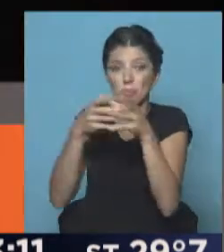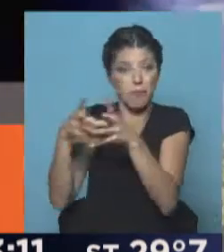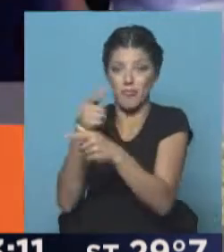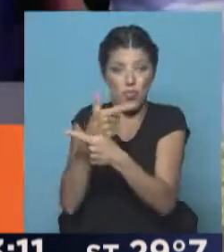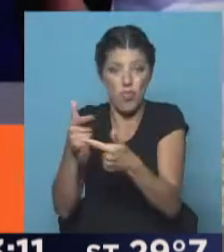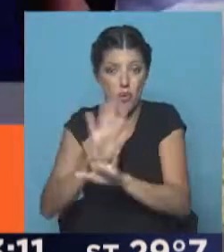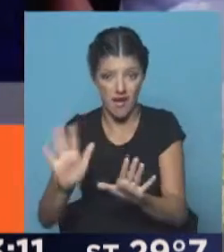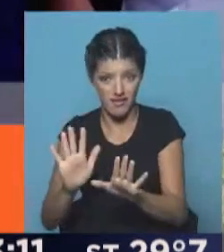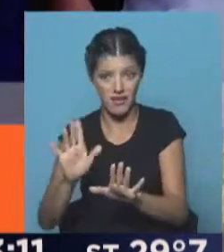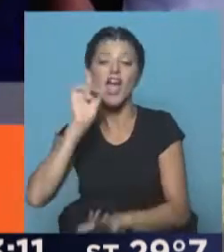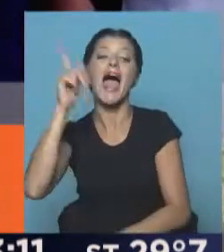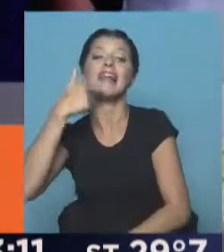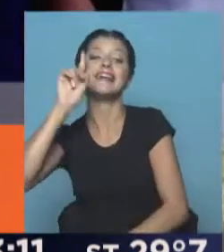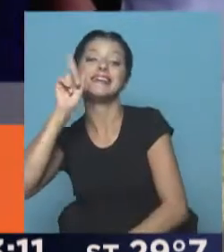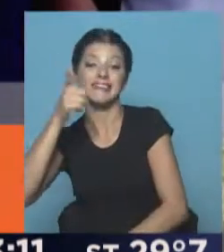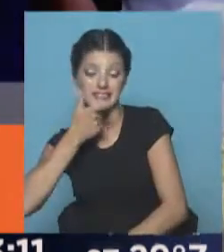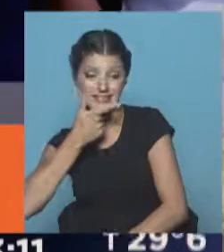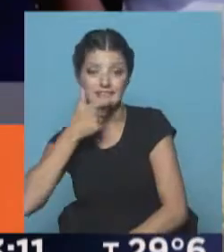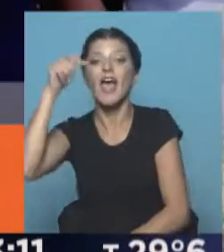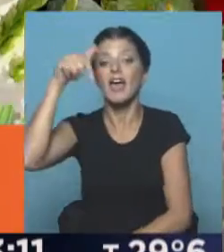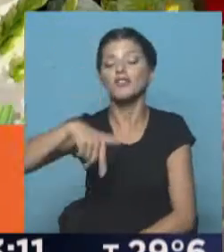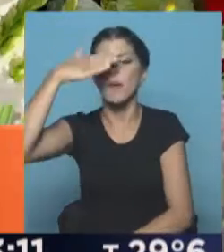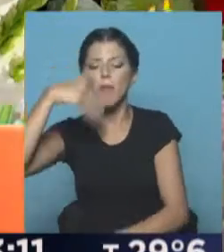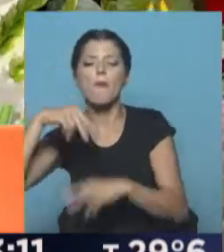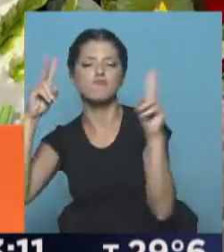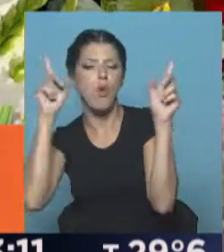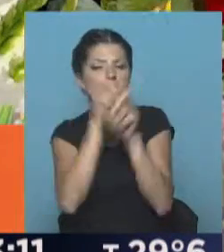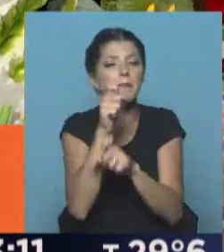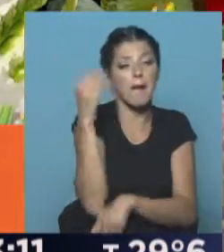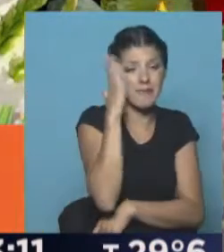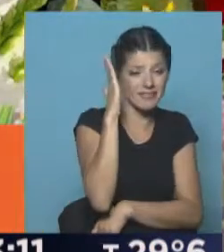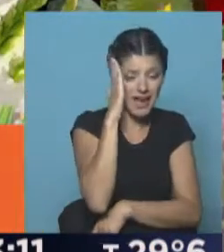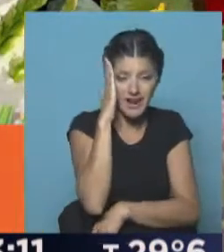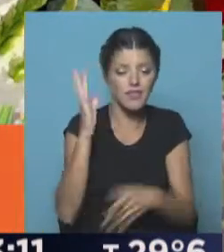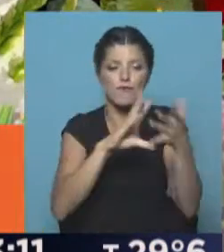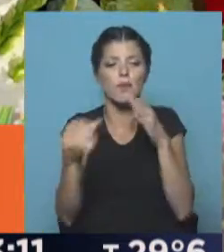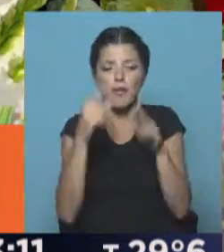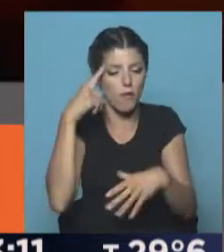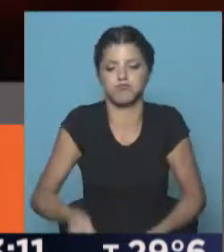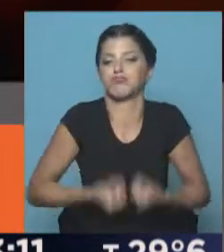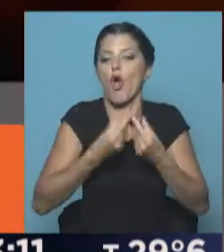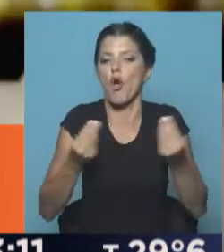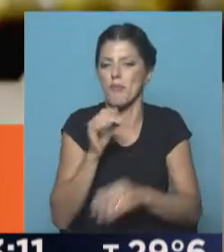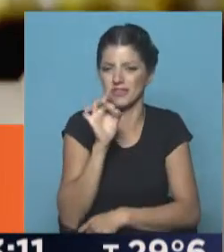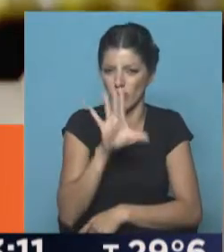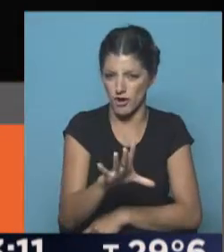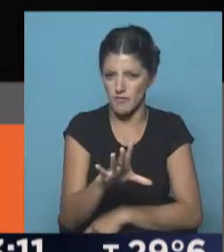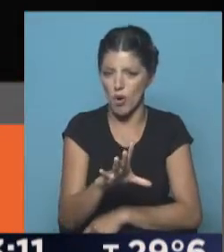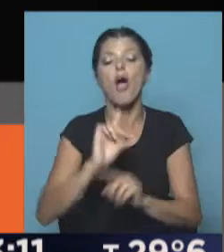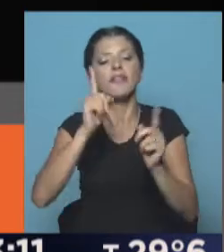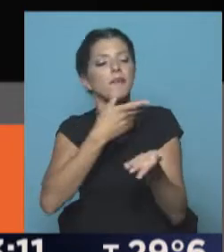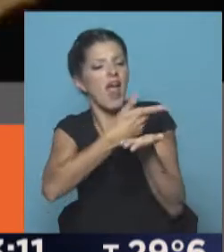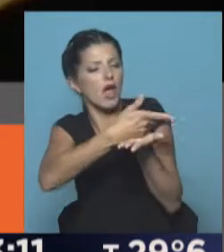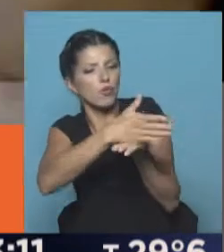con el radicalismo islámico, que canalizan sus problemas mentales y personales, la furia de la exclusión y la falta de